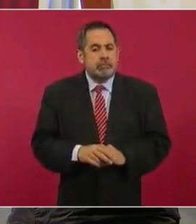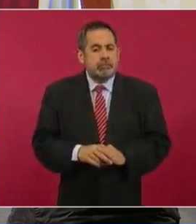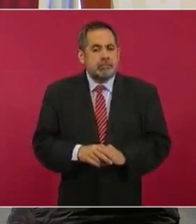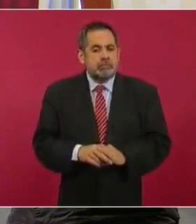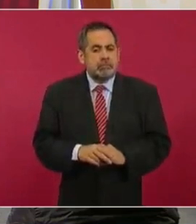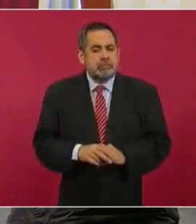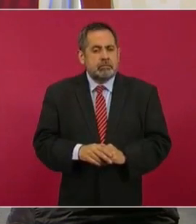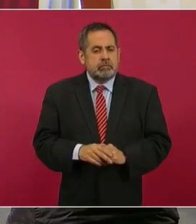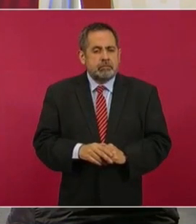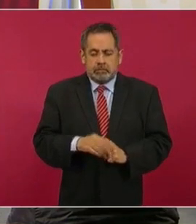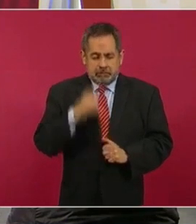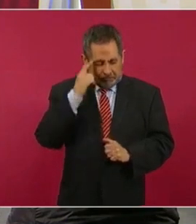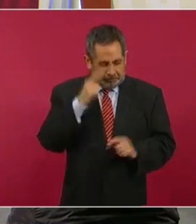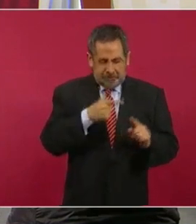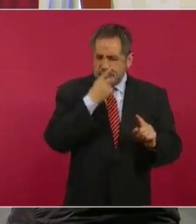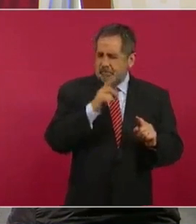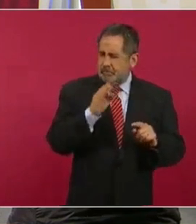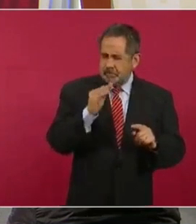¿Qué dijimos? 94, ¿verdad?